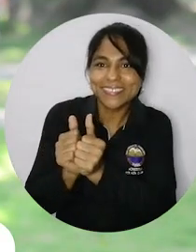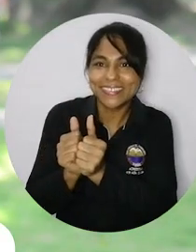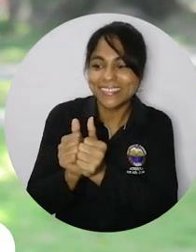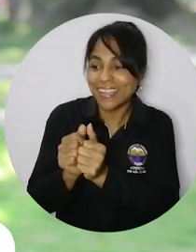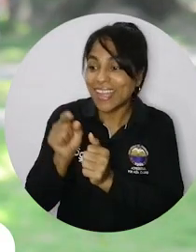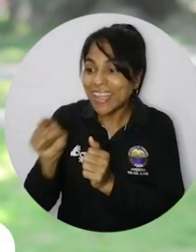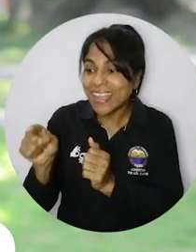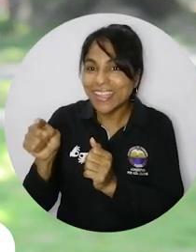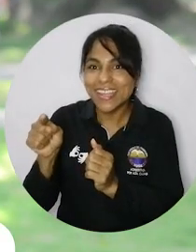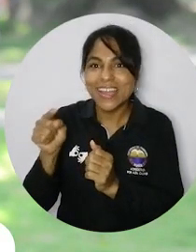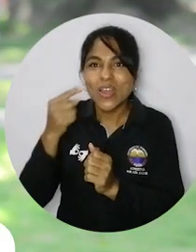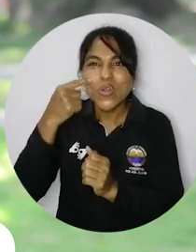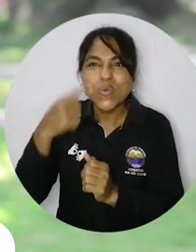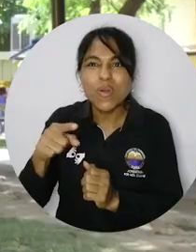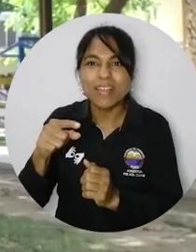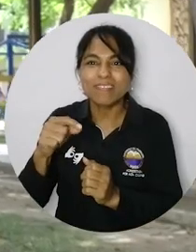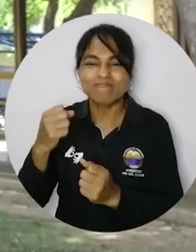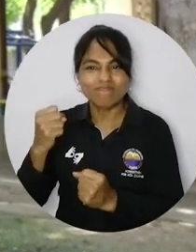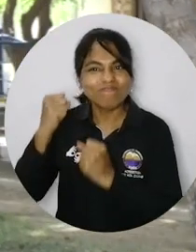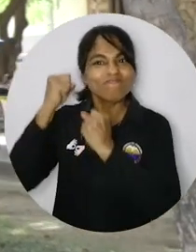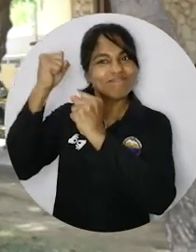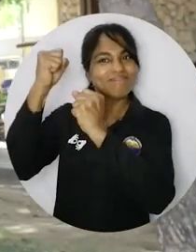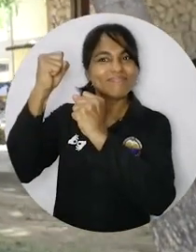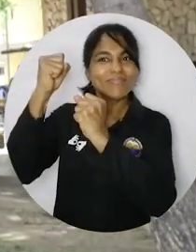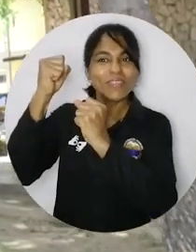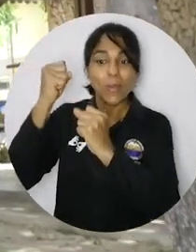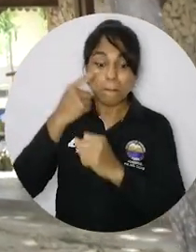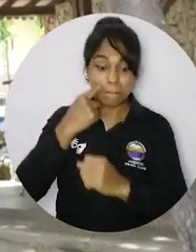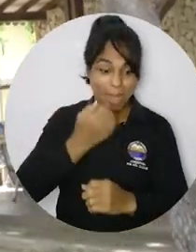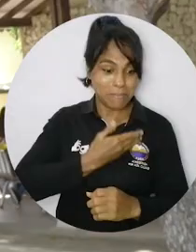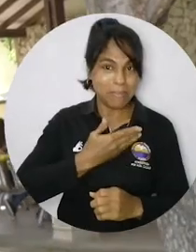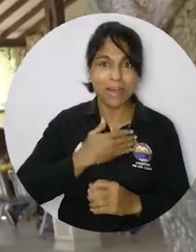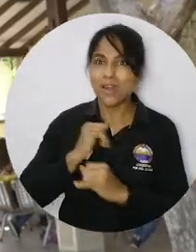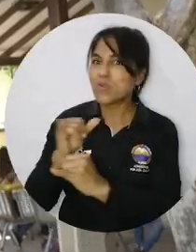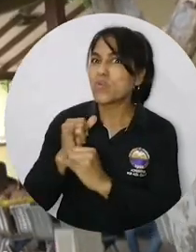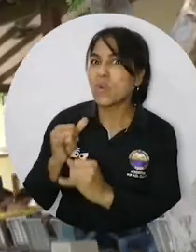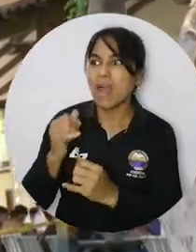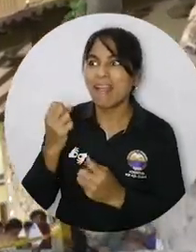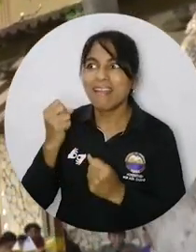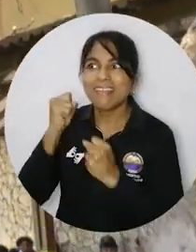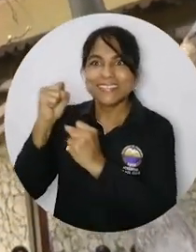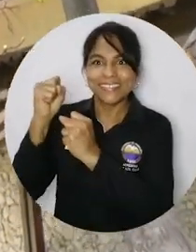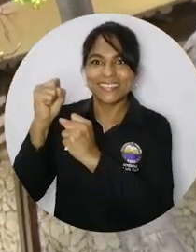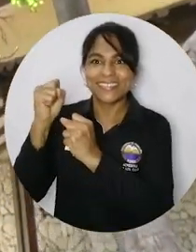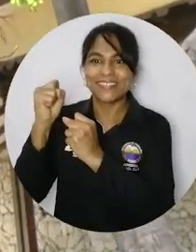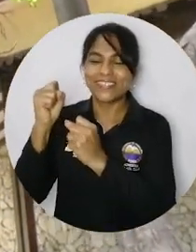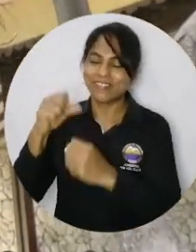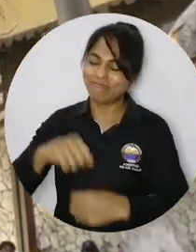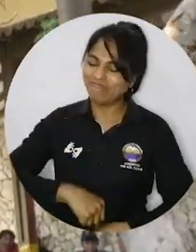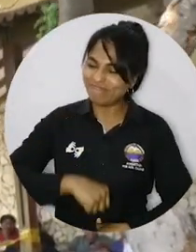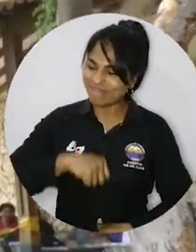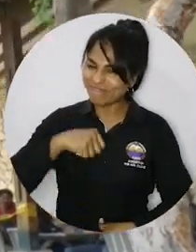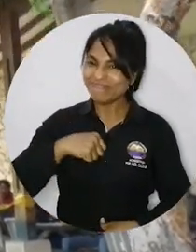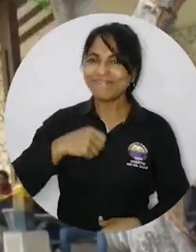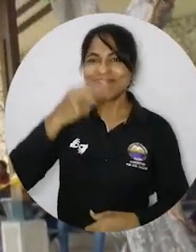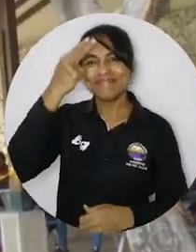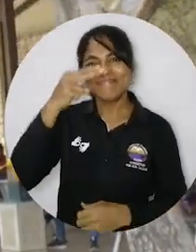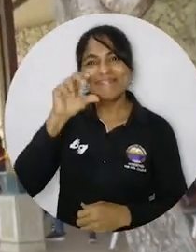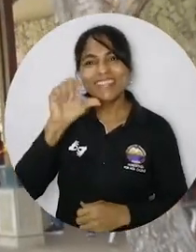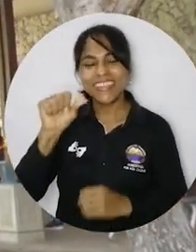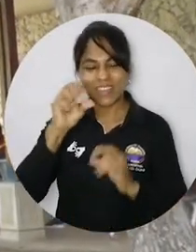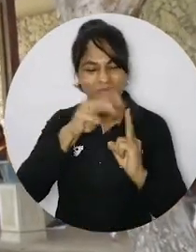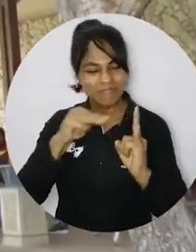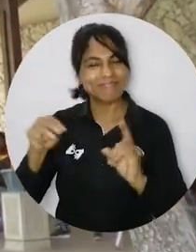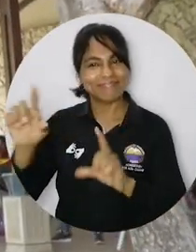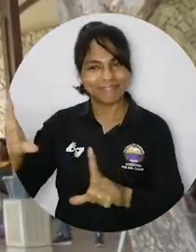para ella es un triunfo y para nosotros como padres también es un triunfo Me siento orgullosa de que mi hija allá